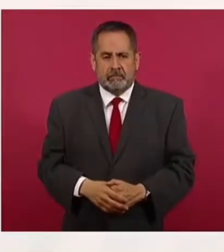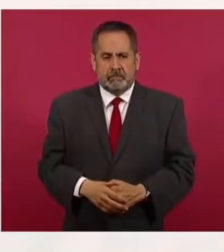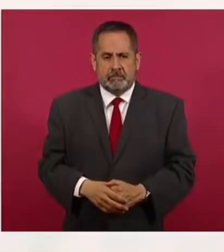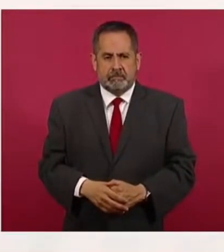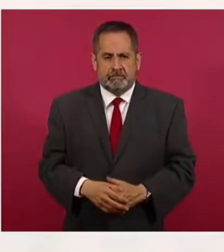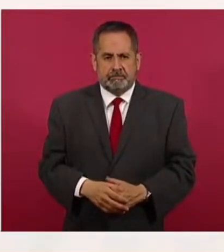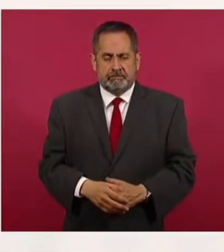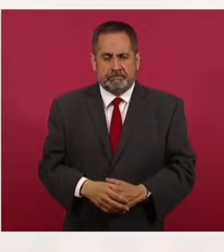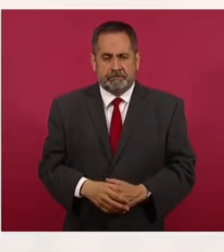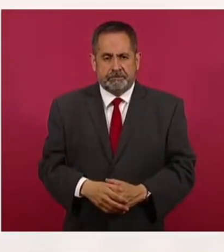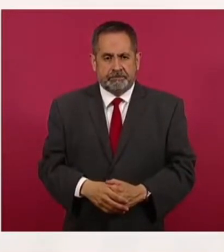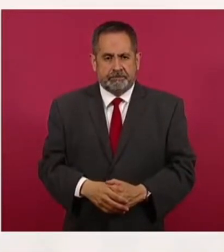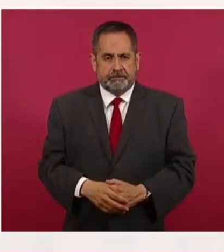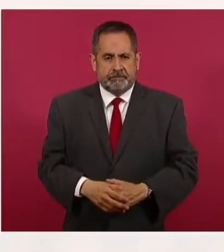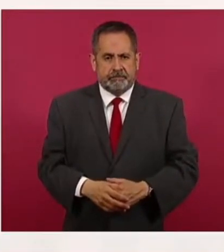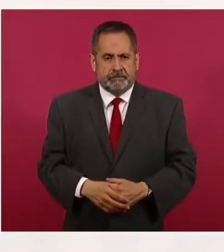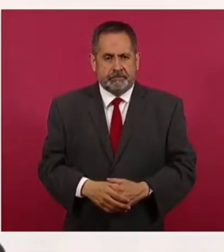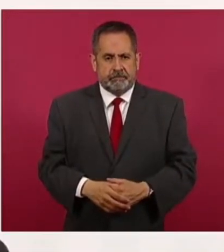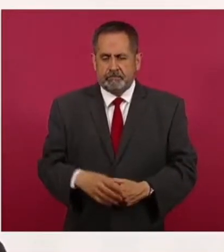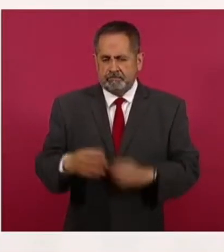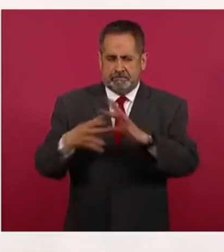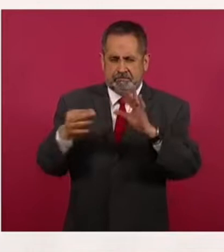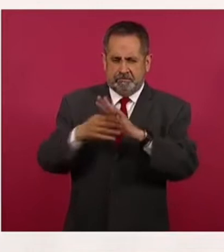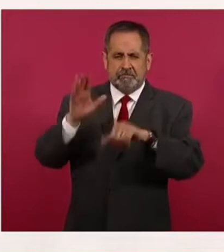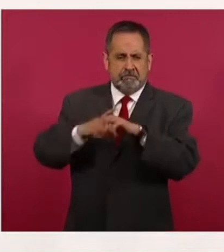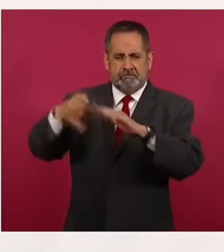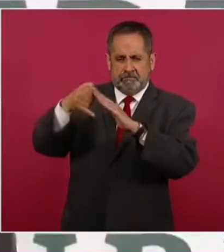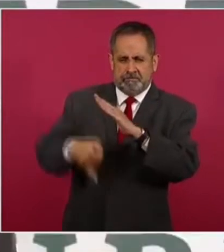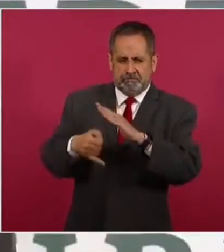No voy a profundizar